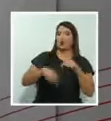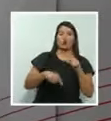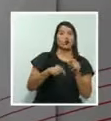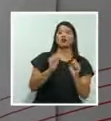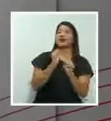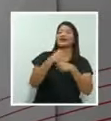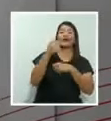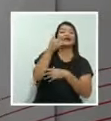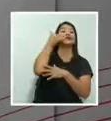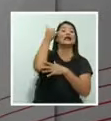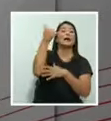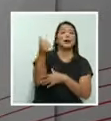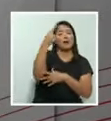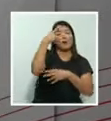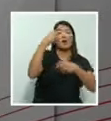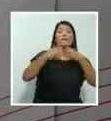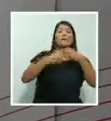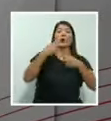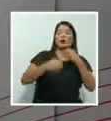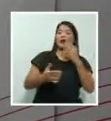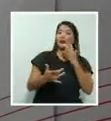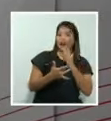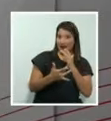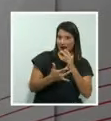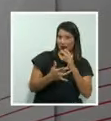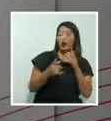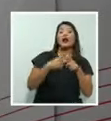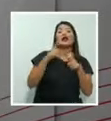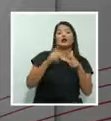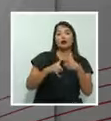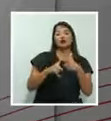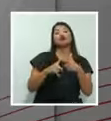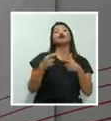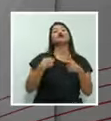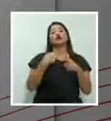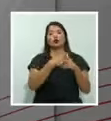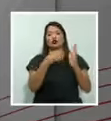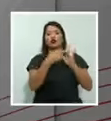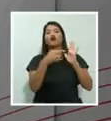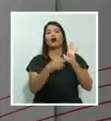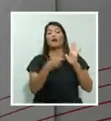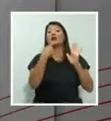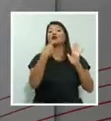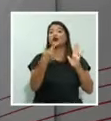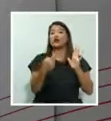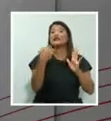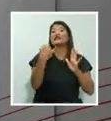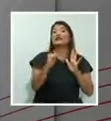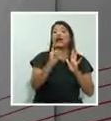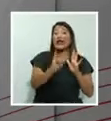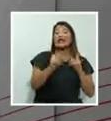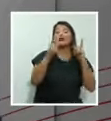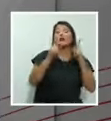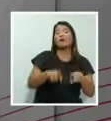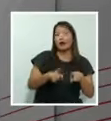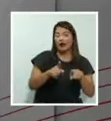al aire por un problema técnico. Entonces, nuestros reglamentos indican que cuando sucede algo así,